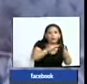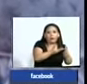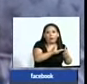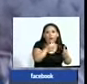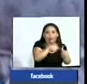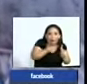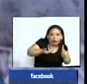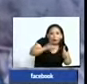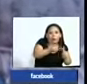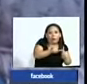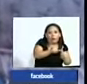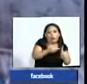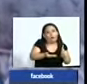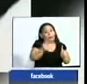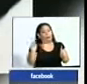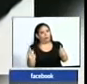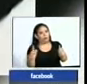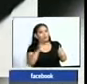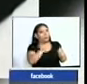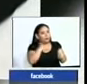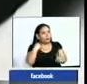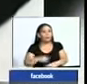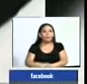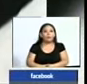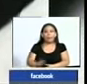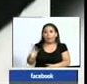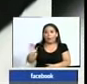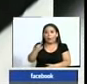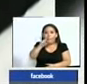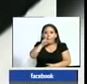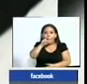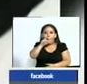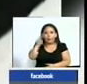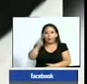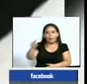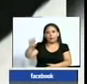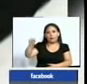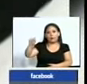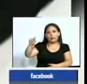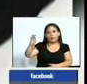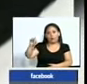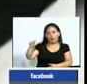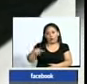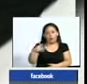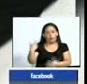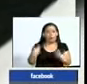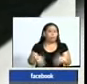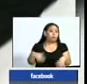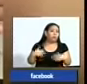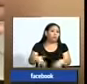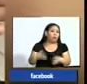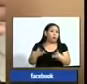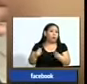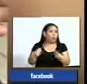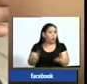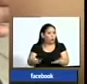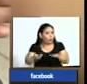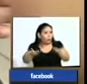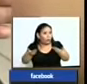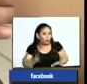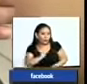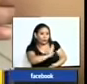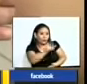auxiliarme, pues lo hubiera matado. El padre de Esteban Montano Torres se encuentra consternado ante el brutal ataque del